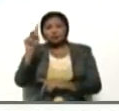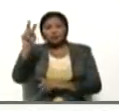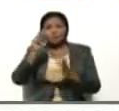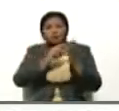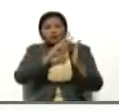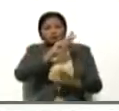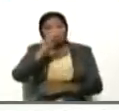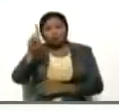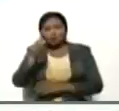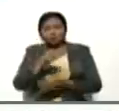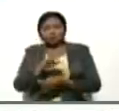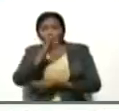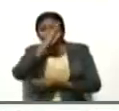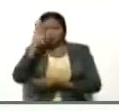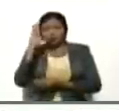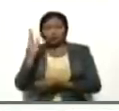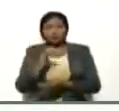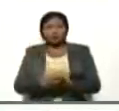Diosdado.